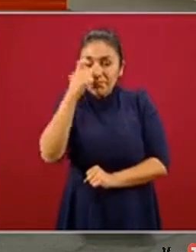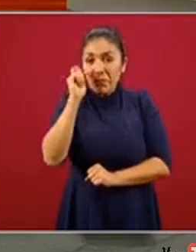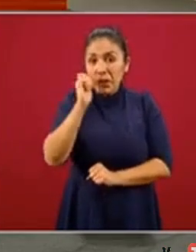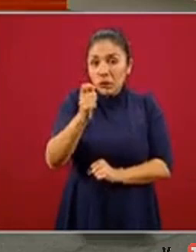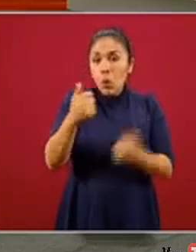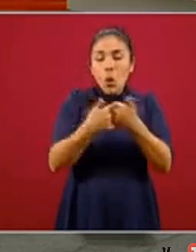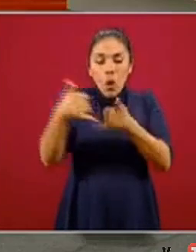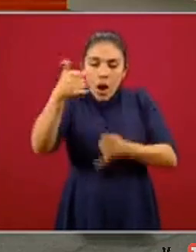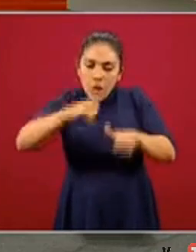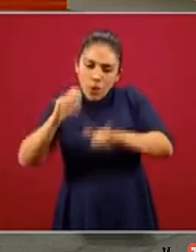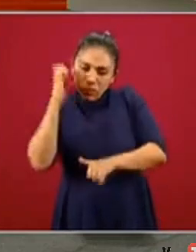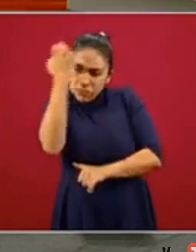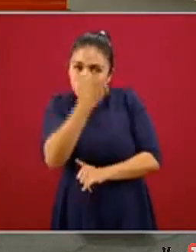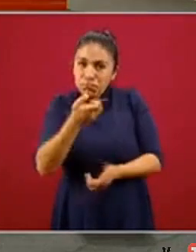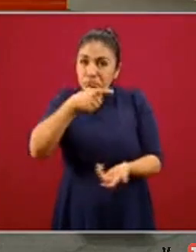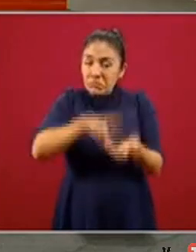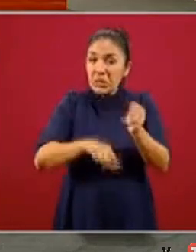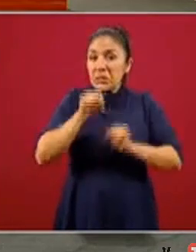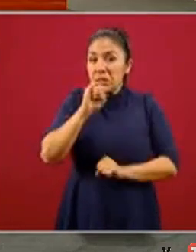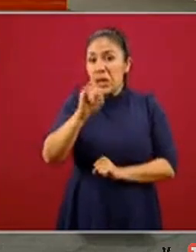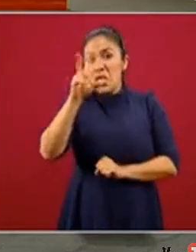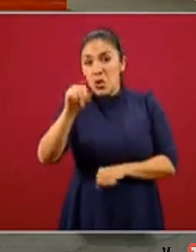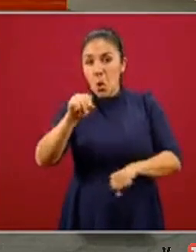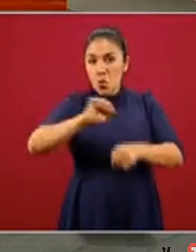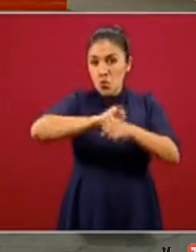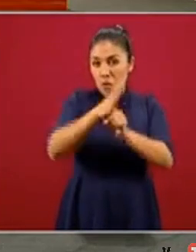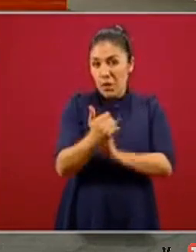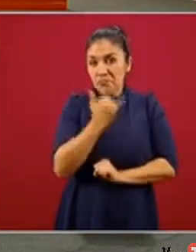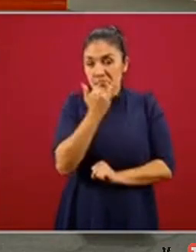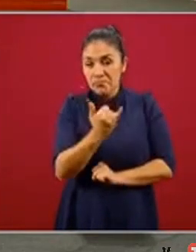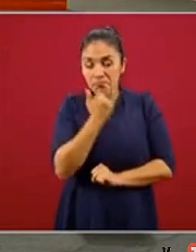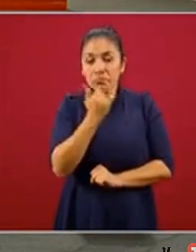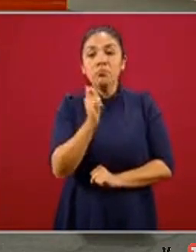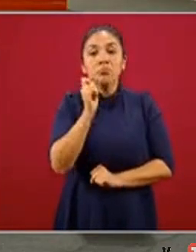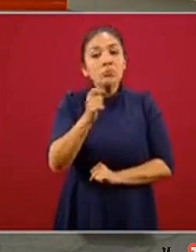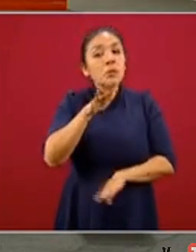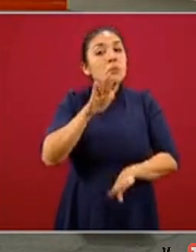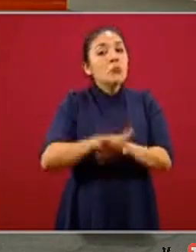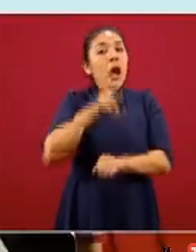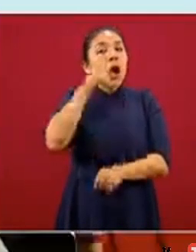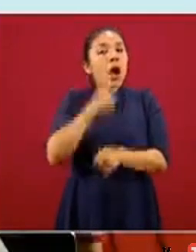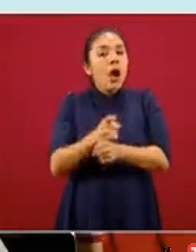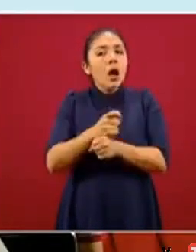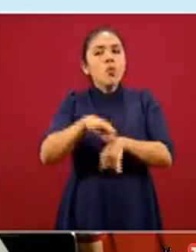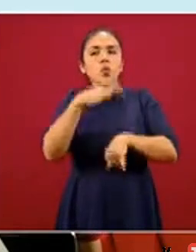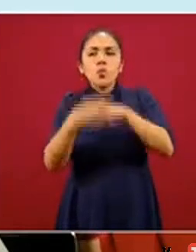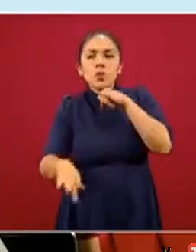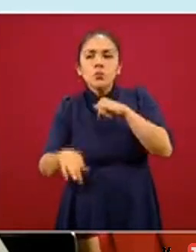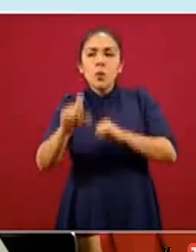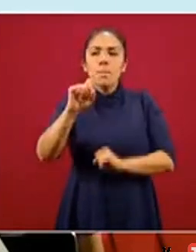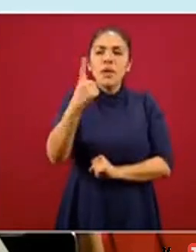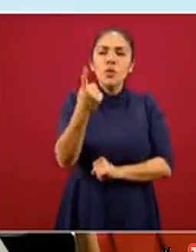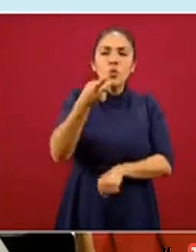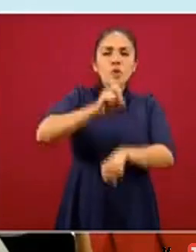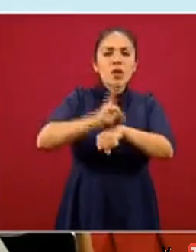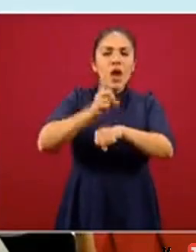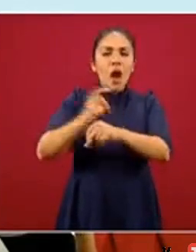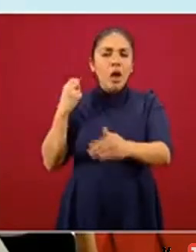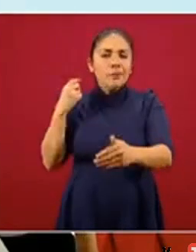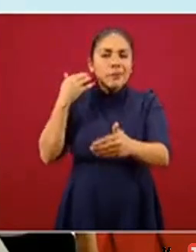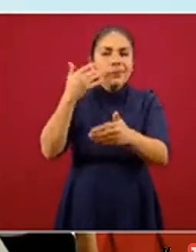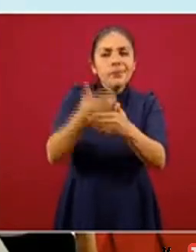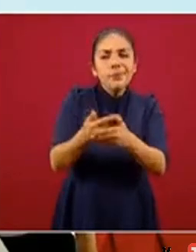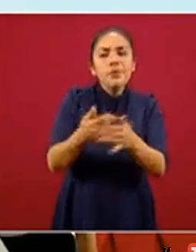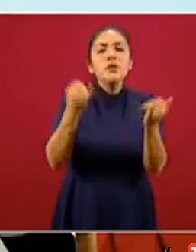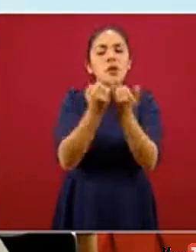laboratorio, se encuentran dispersas. Están mayormente en los últimos 20 o 21 días, pero también tenemos